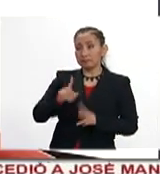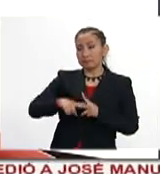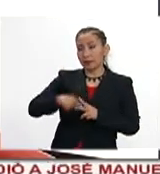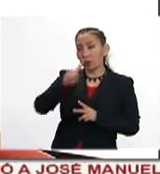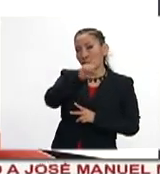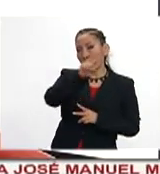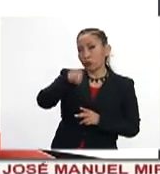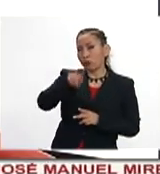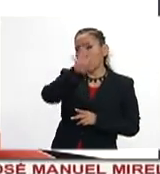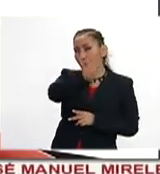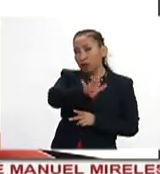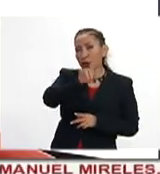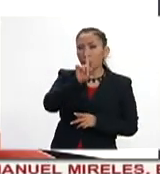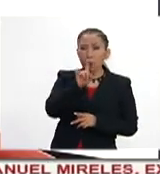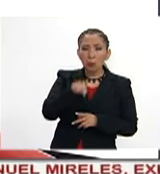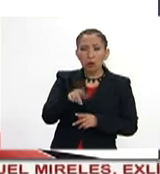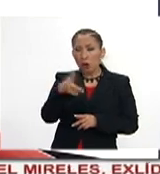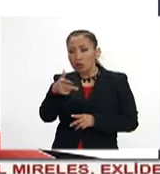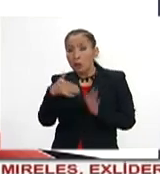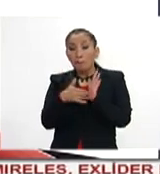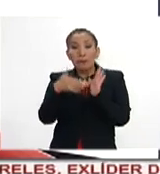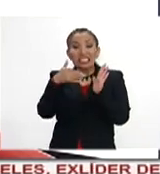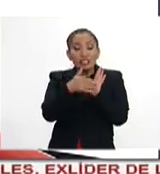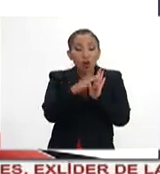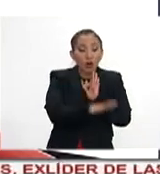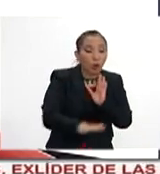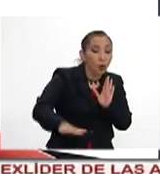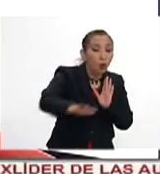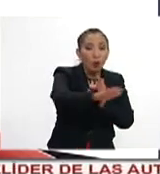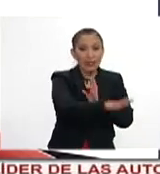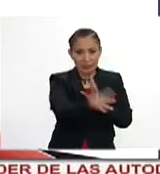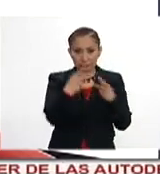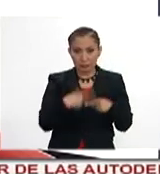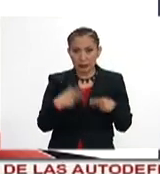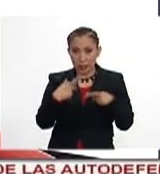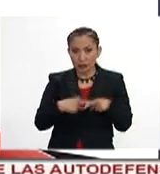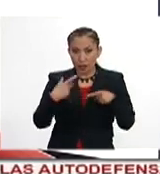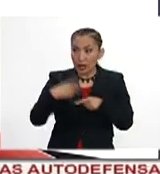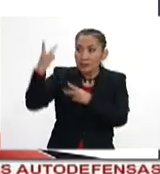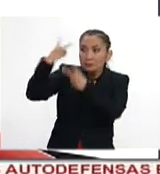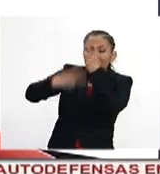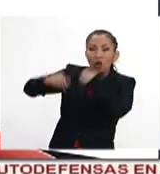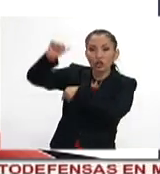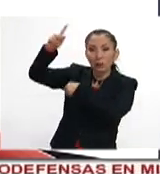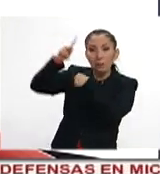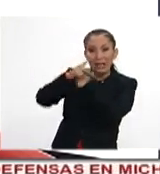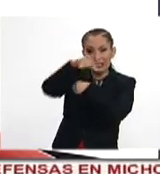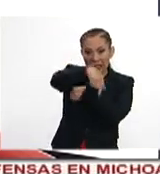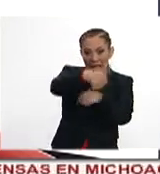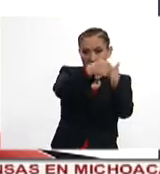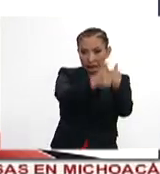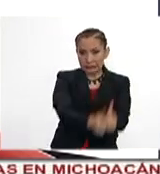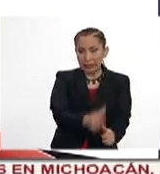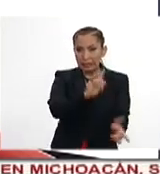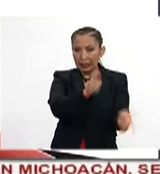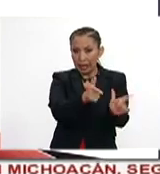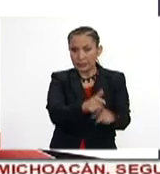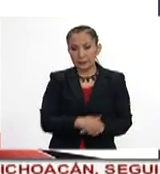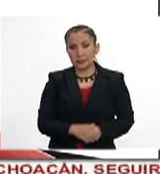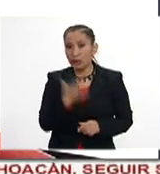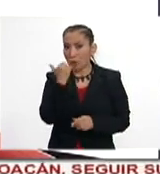hay entre 1.4 y 1.8 millones de inmigrantes indocumentados en el